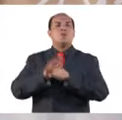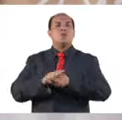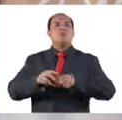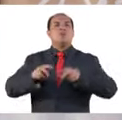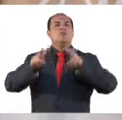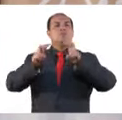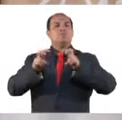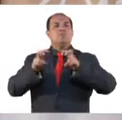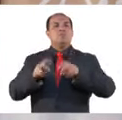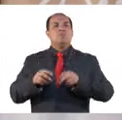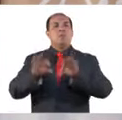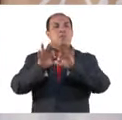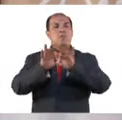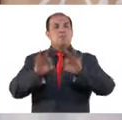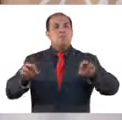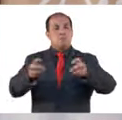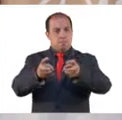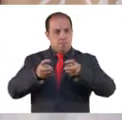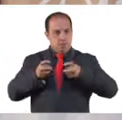lo dije,